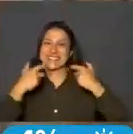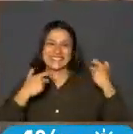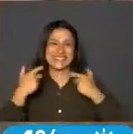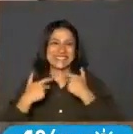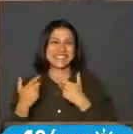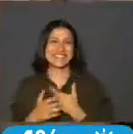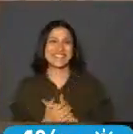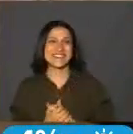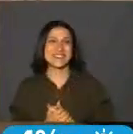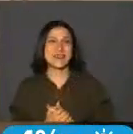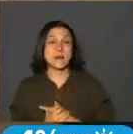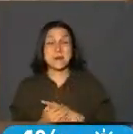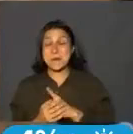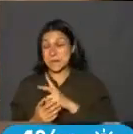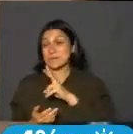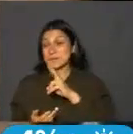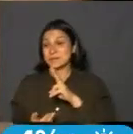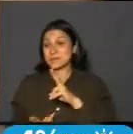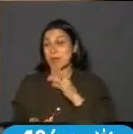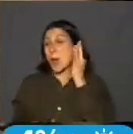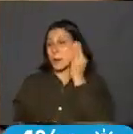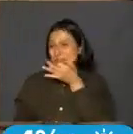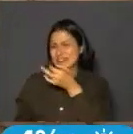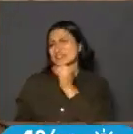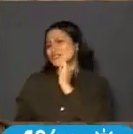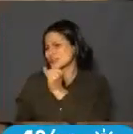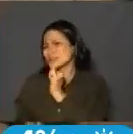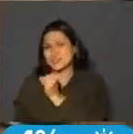Claro que sí. De hecho, oigan, ayer, a todo esto, a raíz